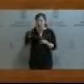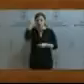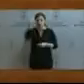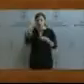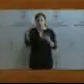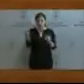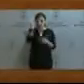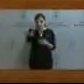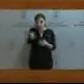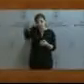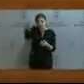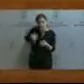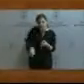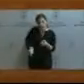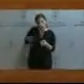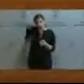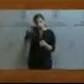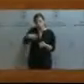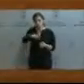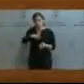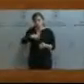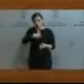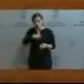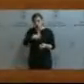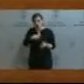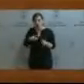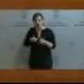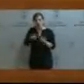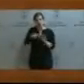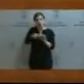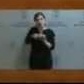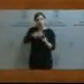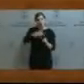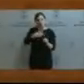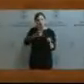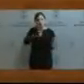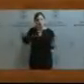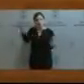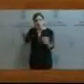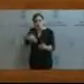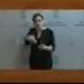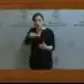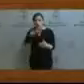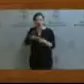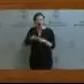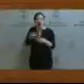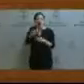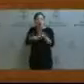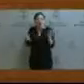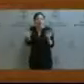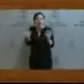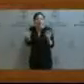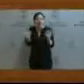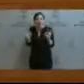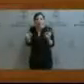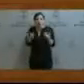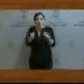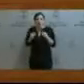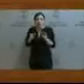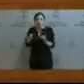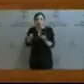que el profesional es un funcionario ávido de obtener una plaza en propiedad para no dar un palo al agua al resto de su vida, solo hay un